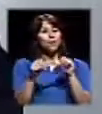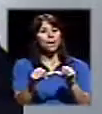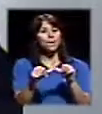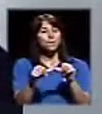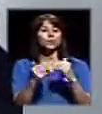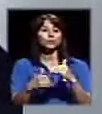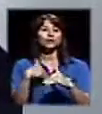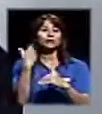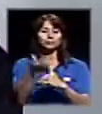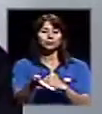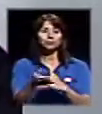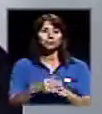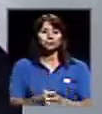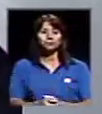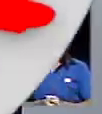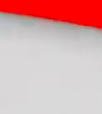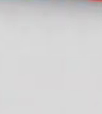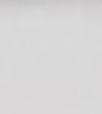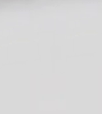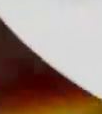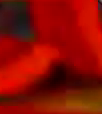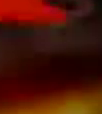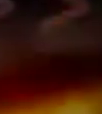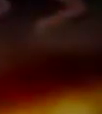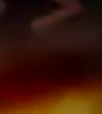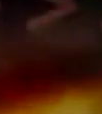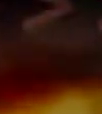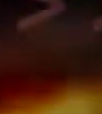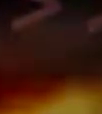una vez que el canal nos invite a hacerlo.